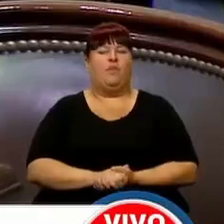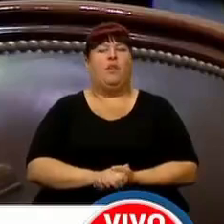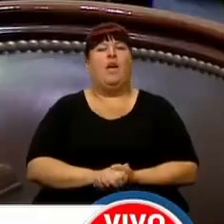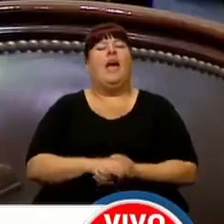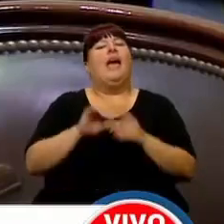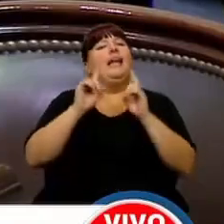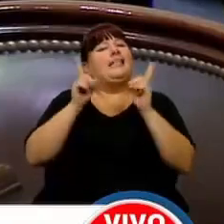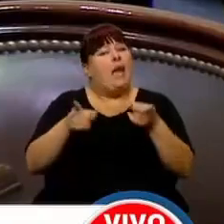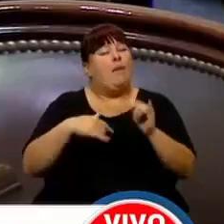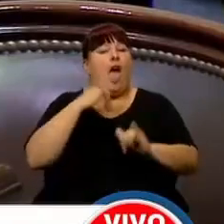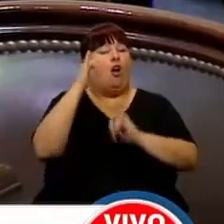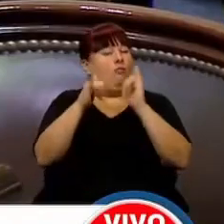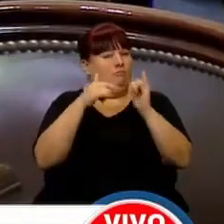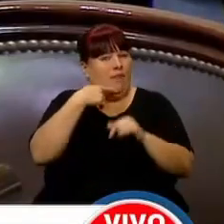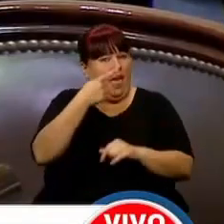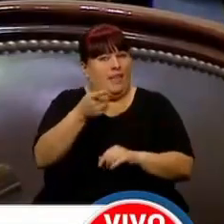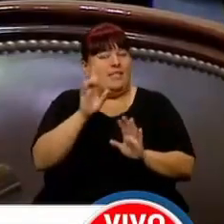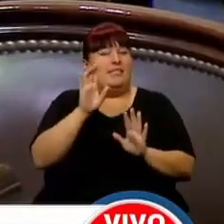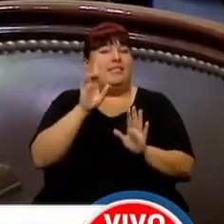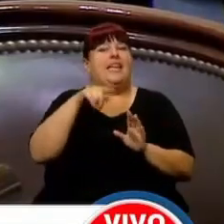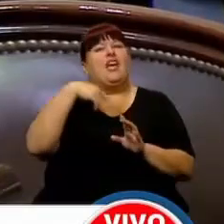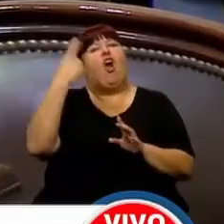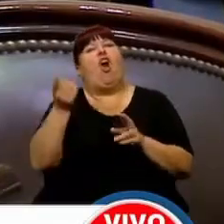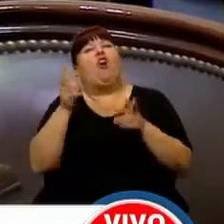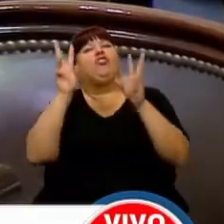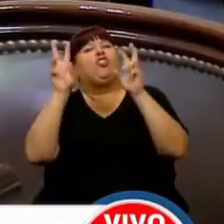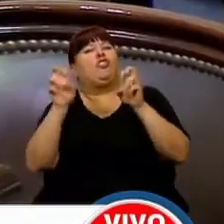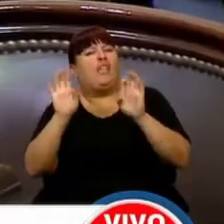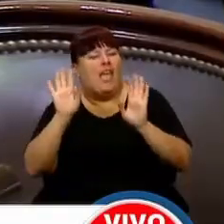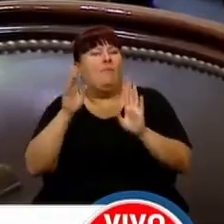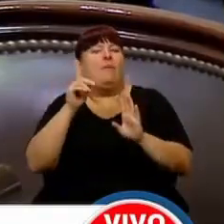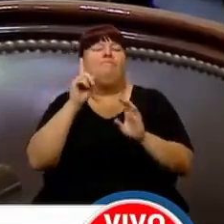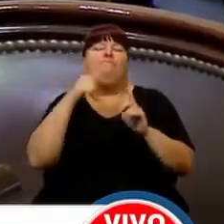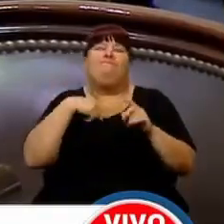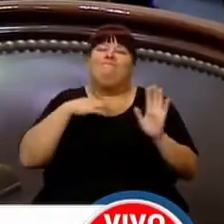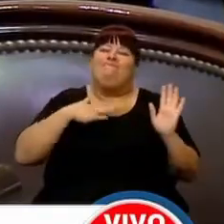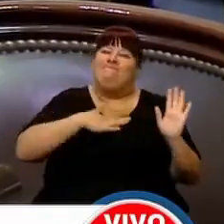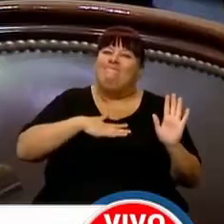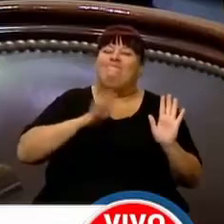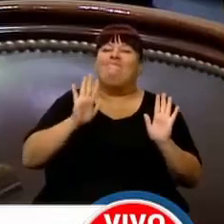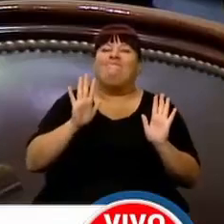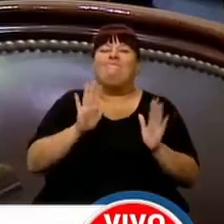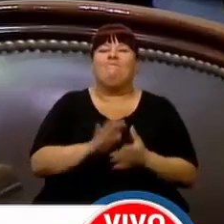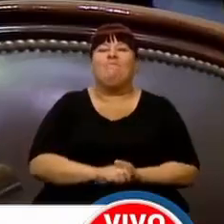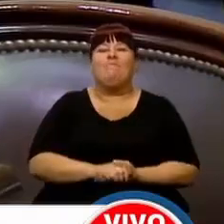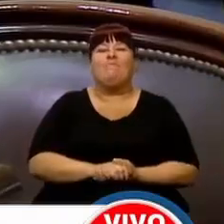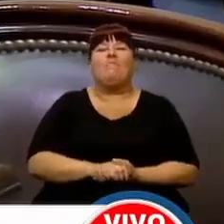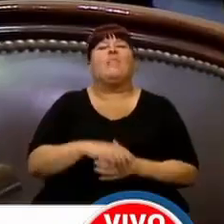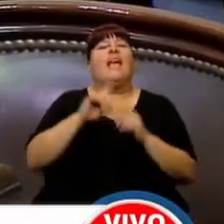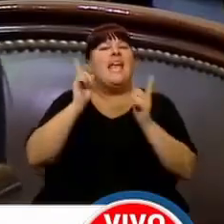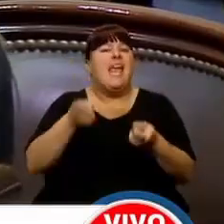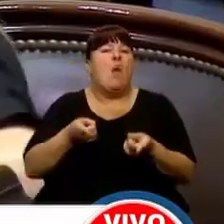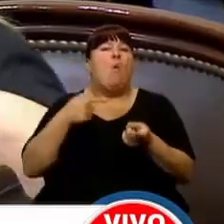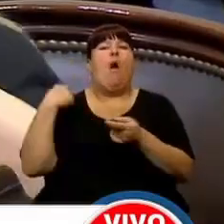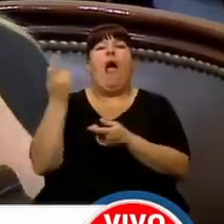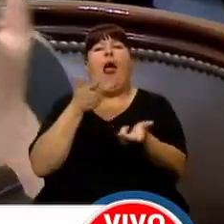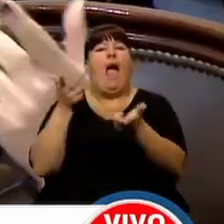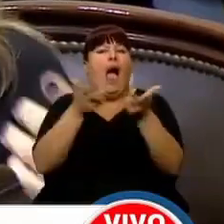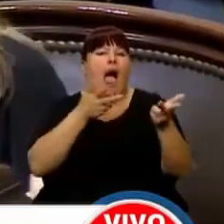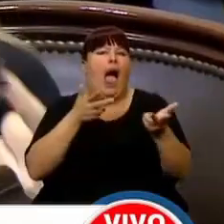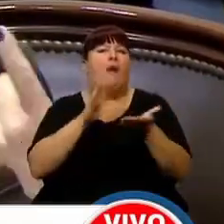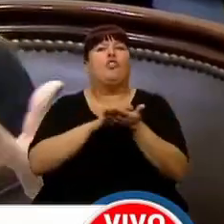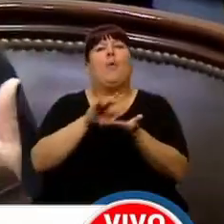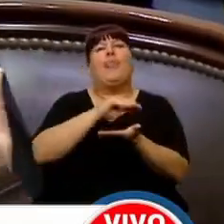quiero dejar de decir, señor presidente, alguna otra cuestión, porque mucho me temo de que por más que hablamos